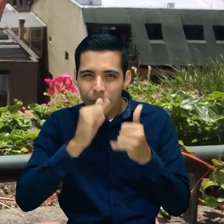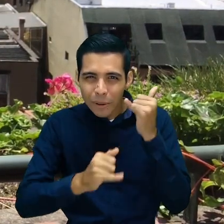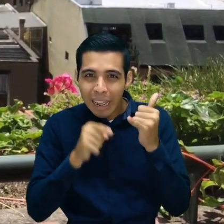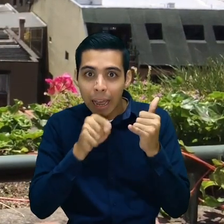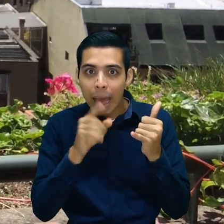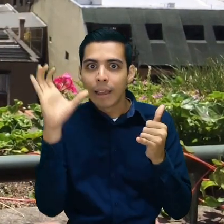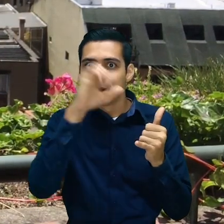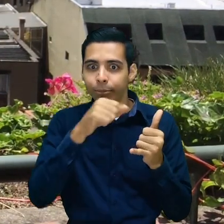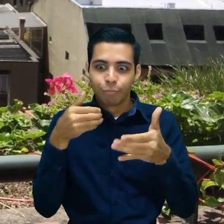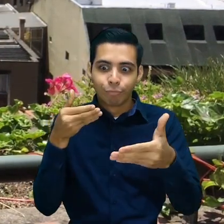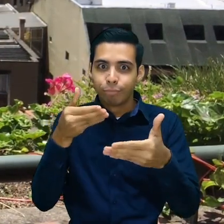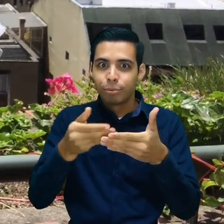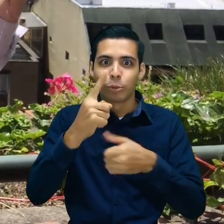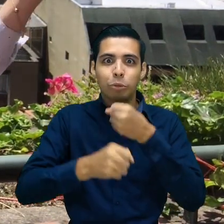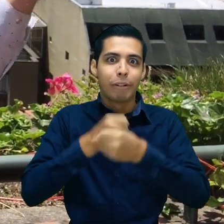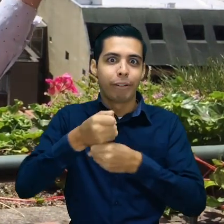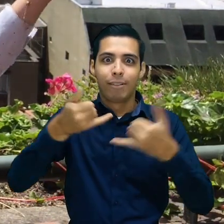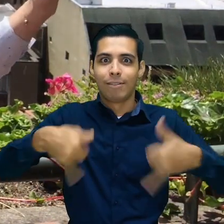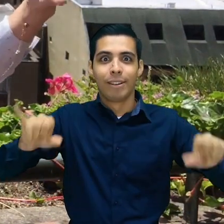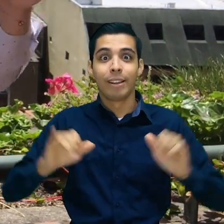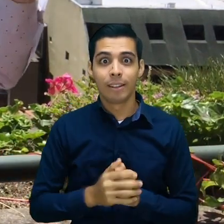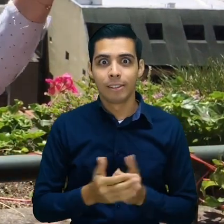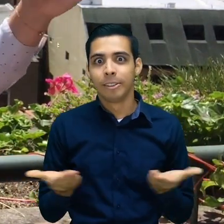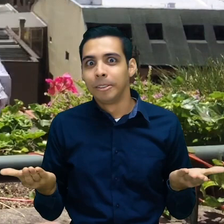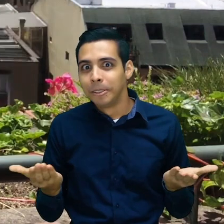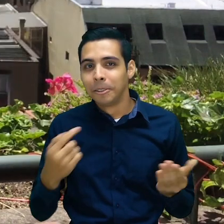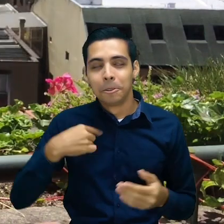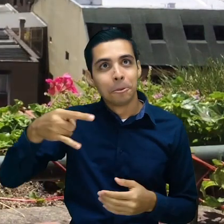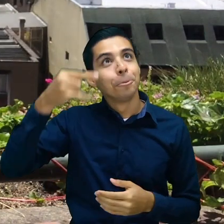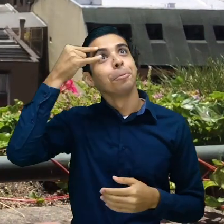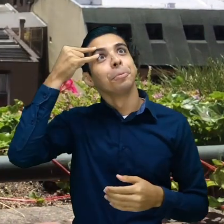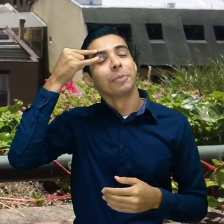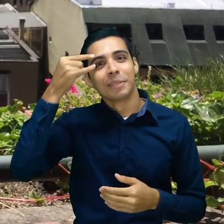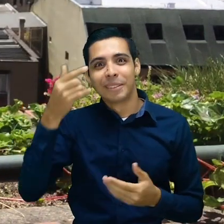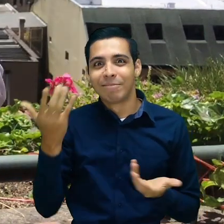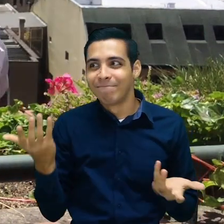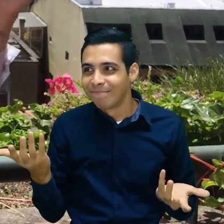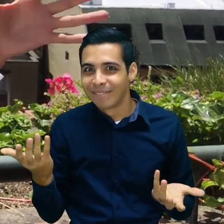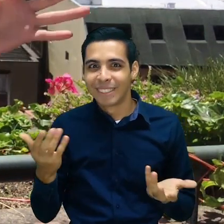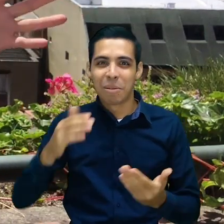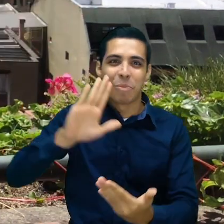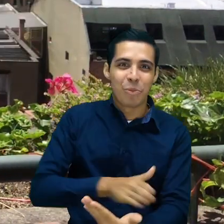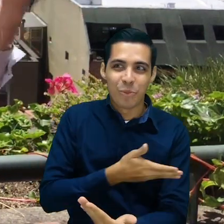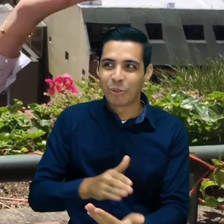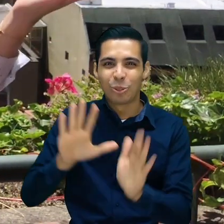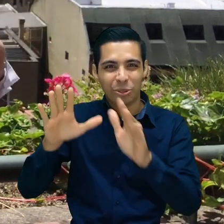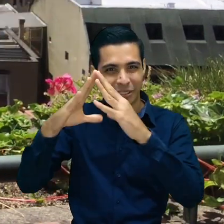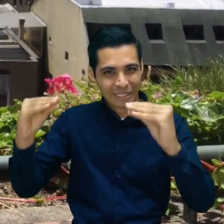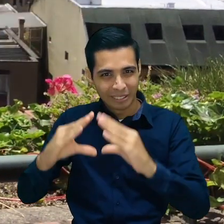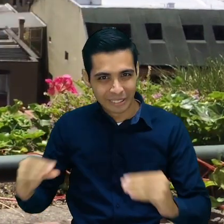anuncia que el año está próximo a terminar. También reviven, no sé por qué tan antes, pero así lo hacen, todas las canciones